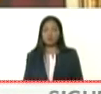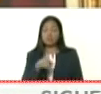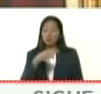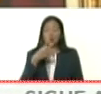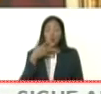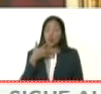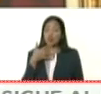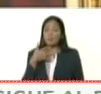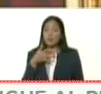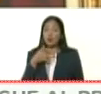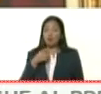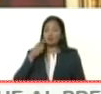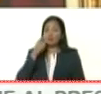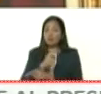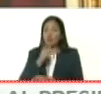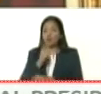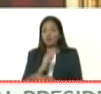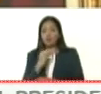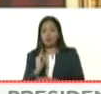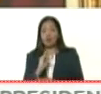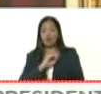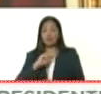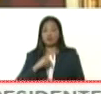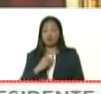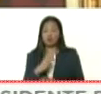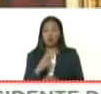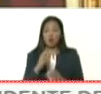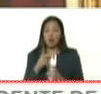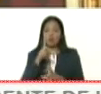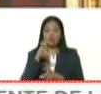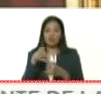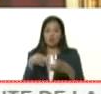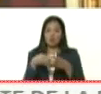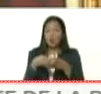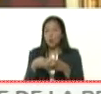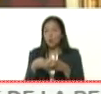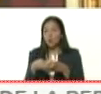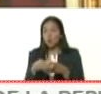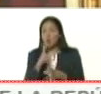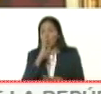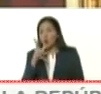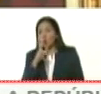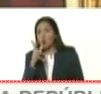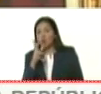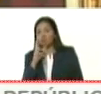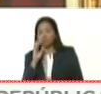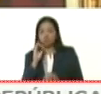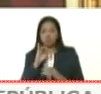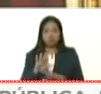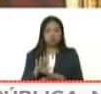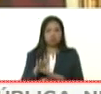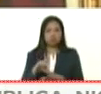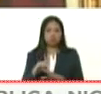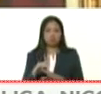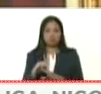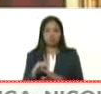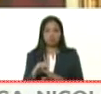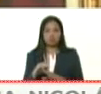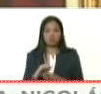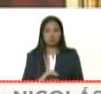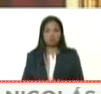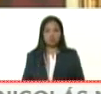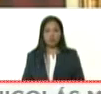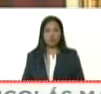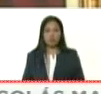son las denuncias de este entramado terrible, putrefacto de corrupción en